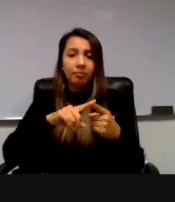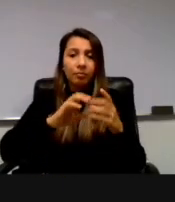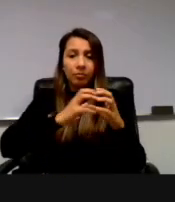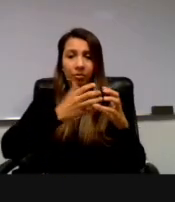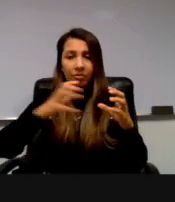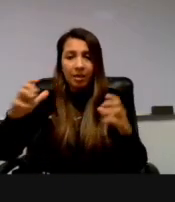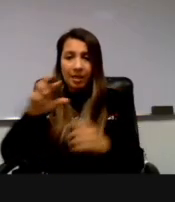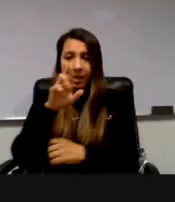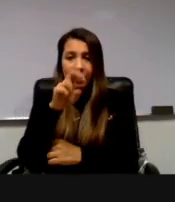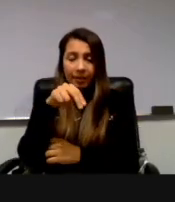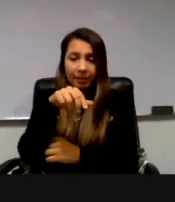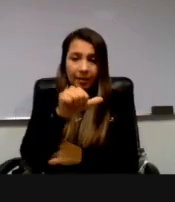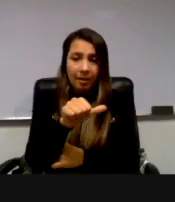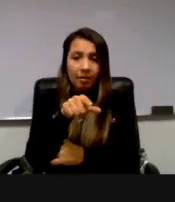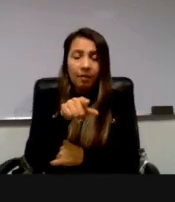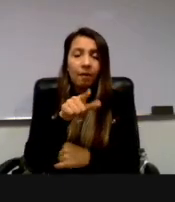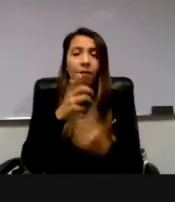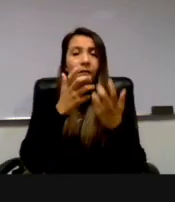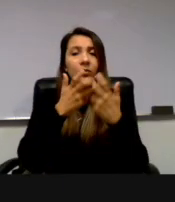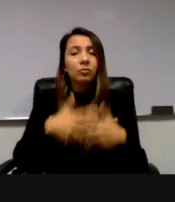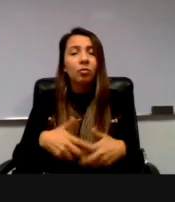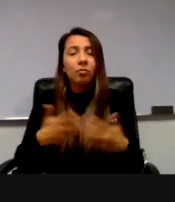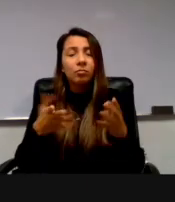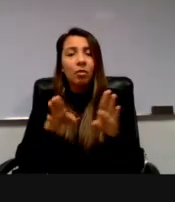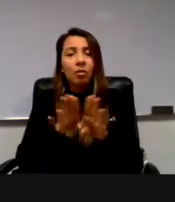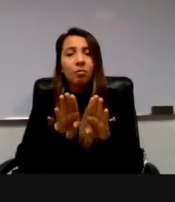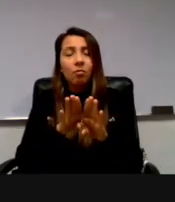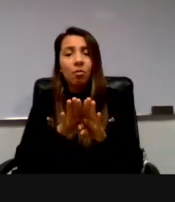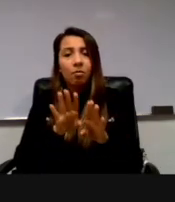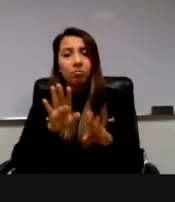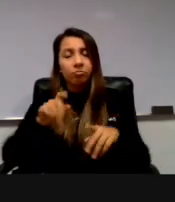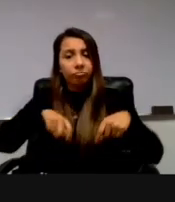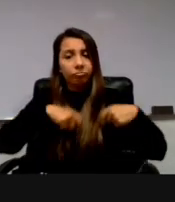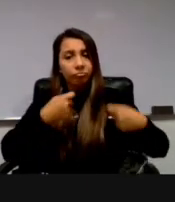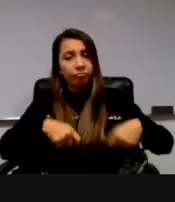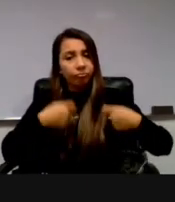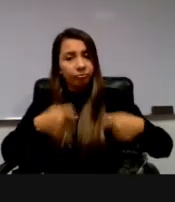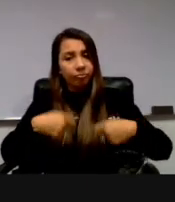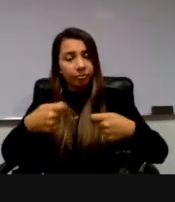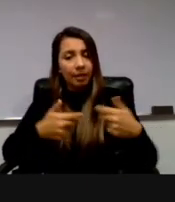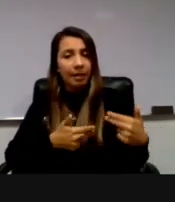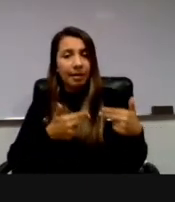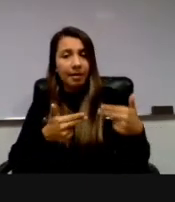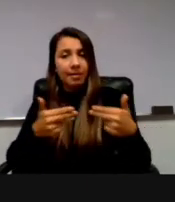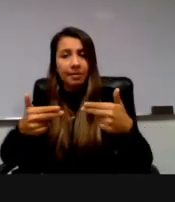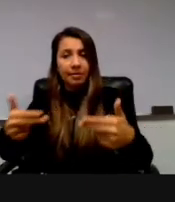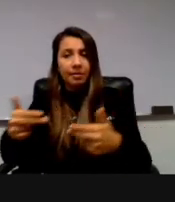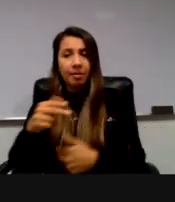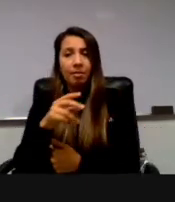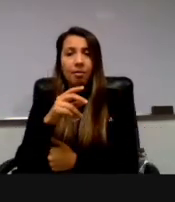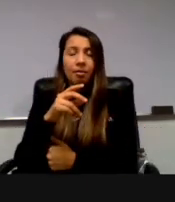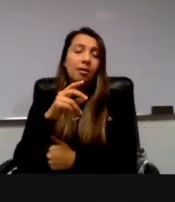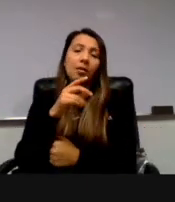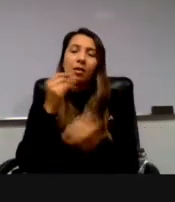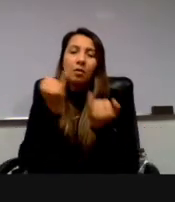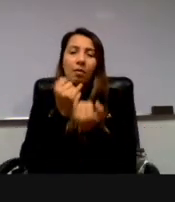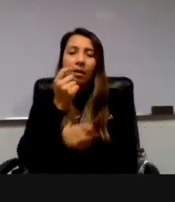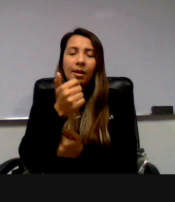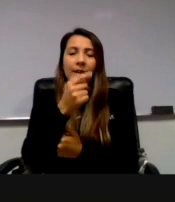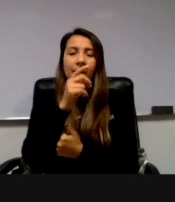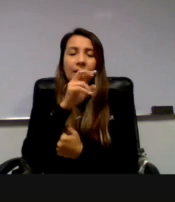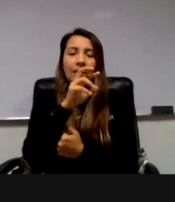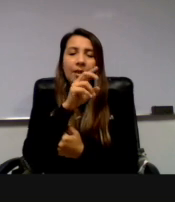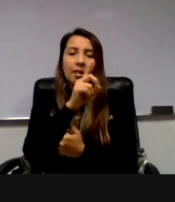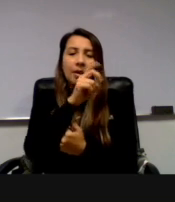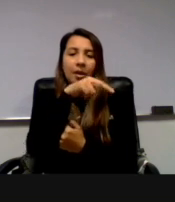RNA puede funcionar como una molécula hereditaria, así como el DNA, nada más que el RNA pues es una molécula